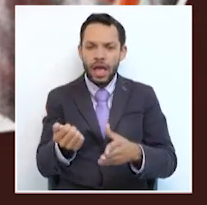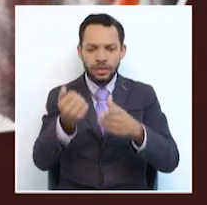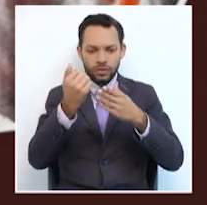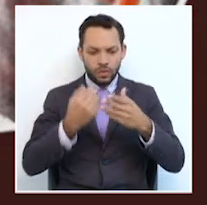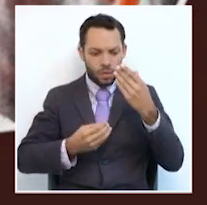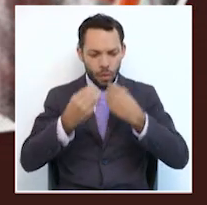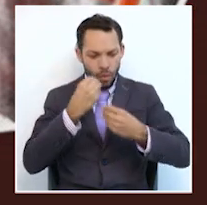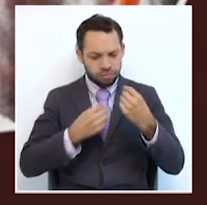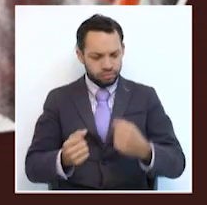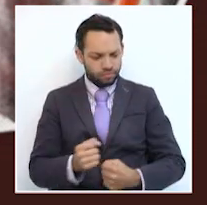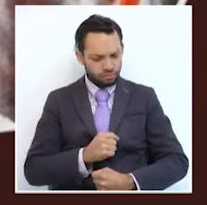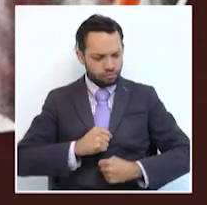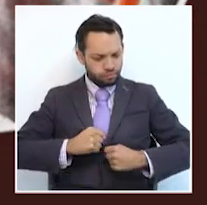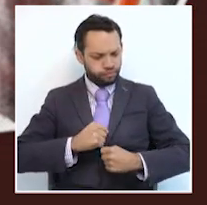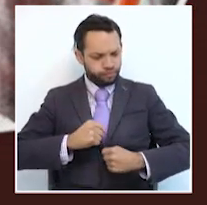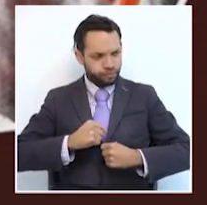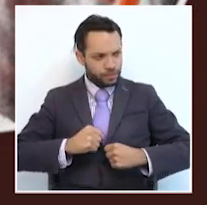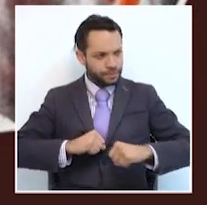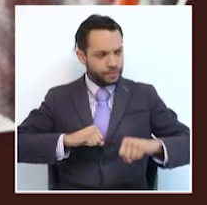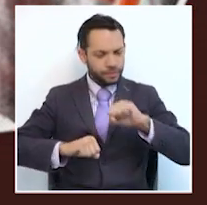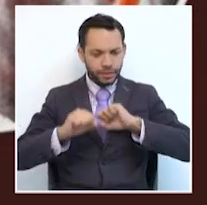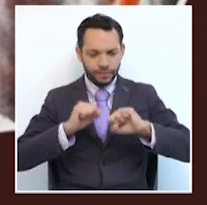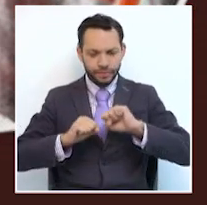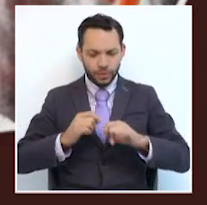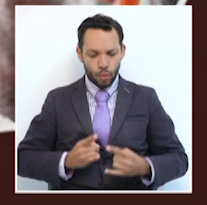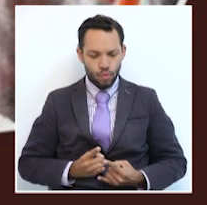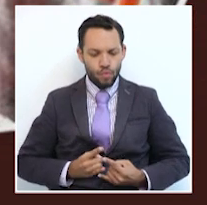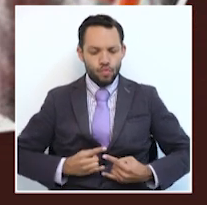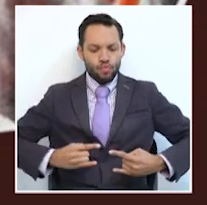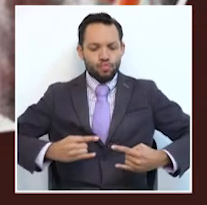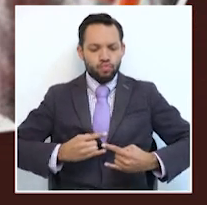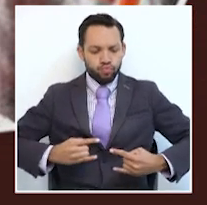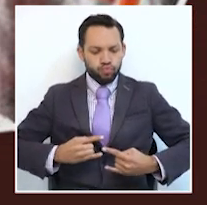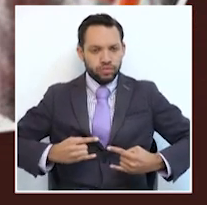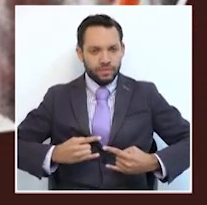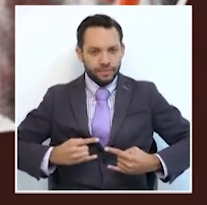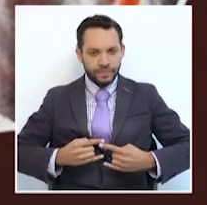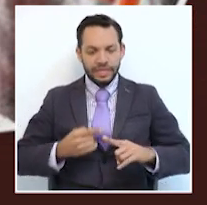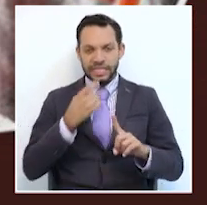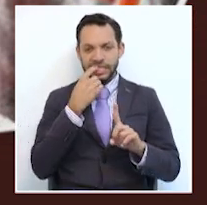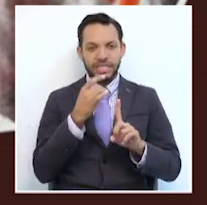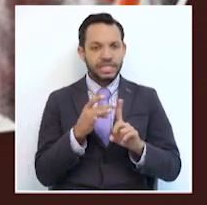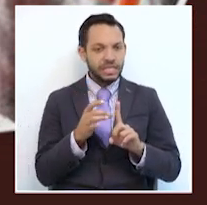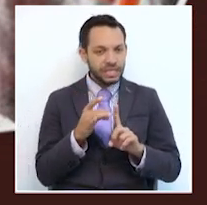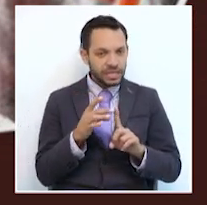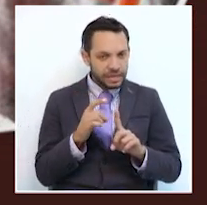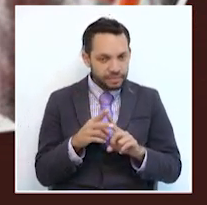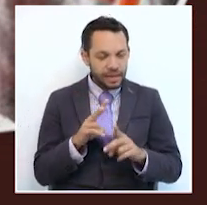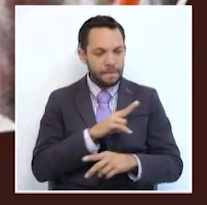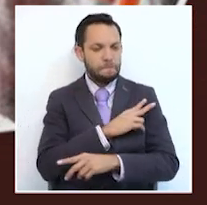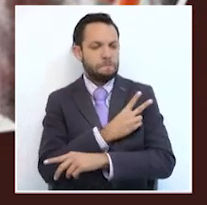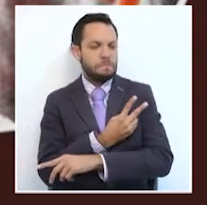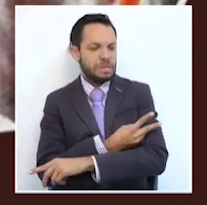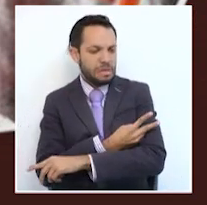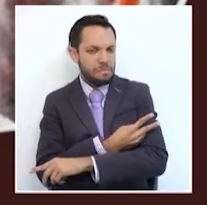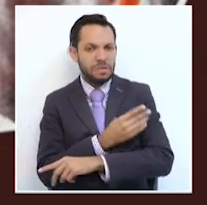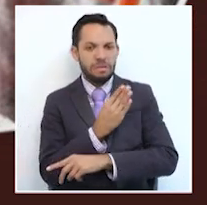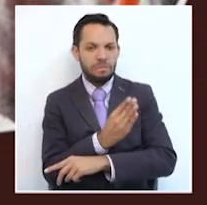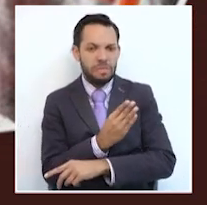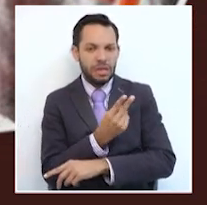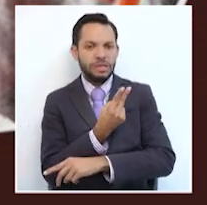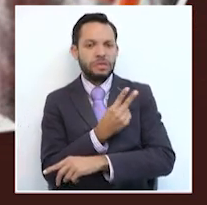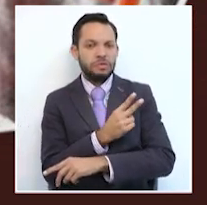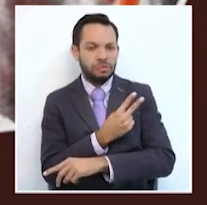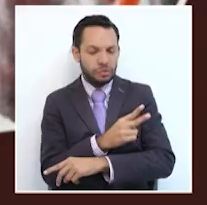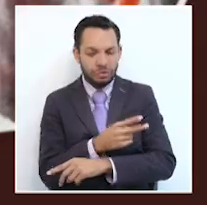inmunológico y mejoran la absorción de nutrientes como el hierro o la vitamina b12 y muchos más